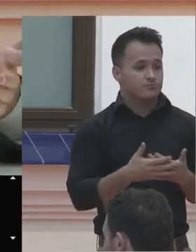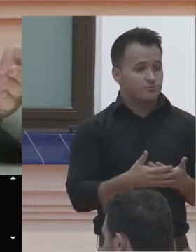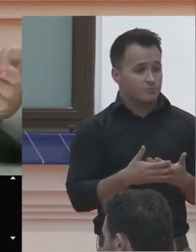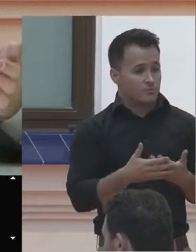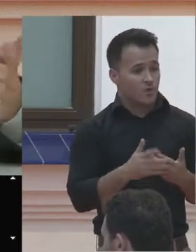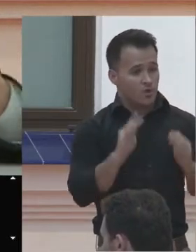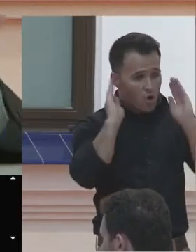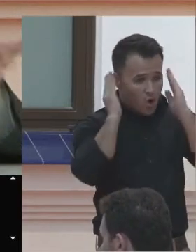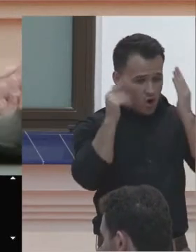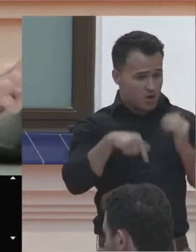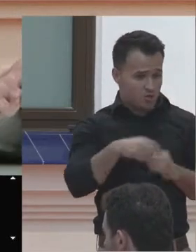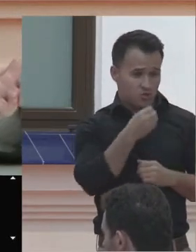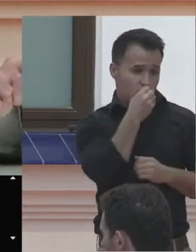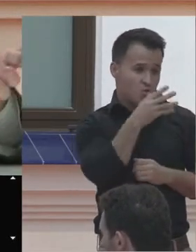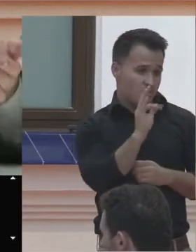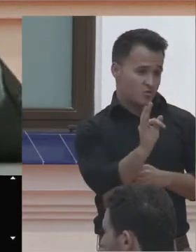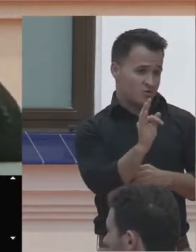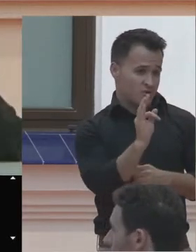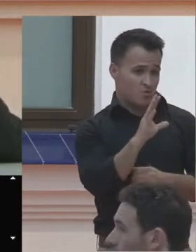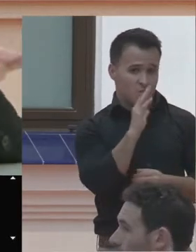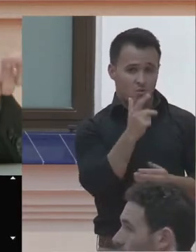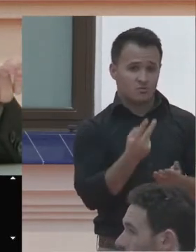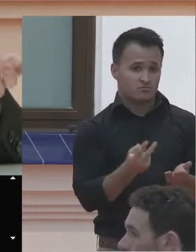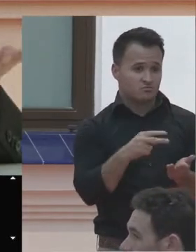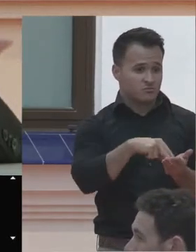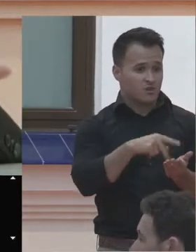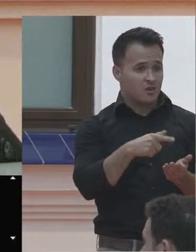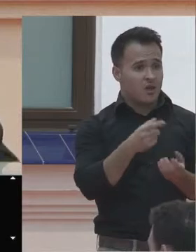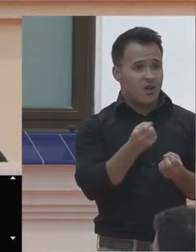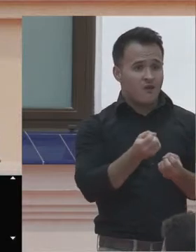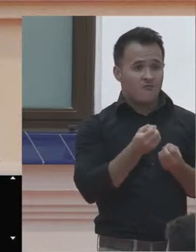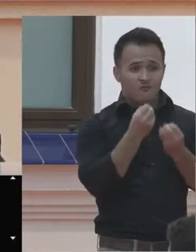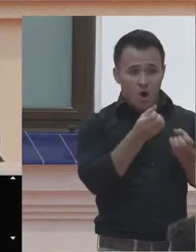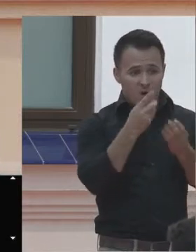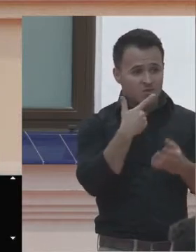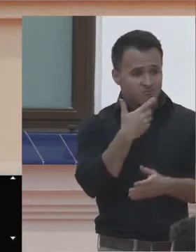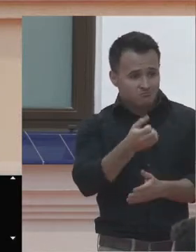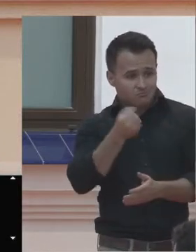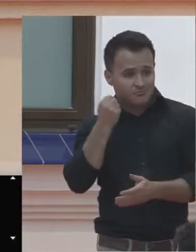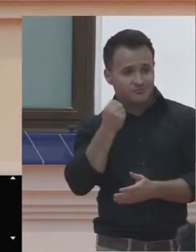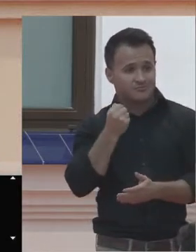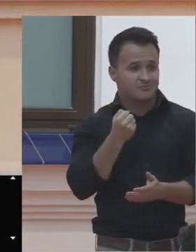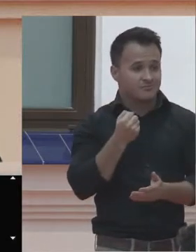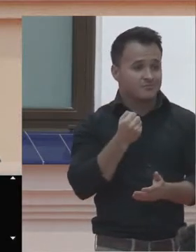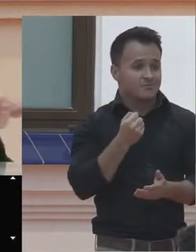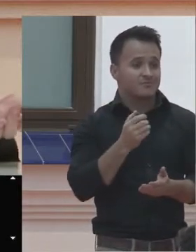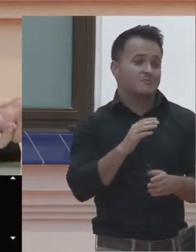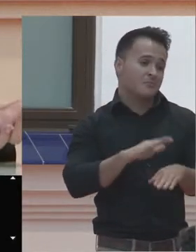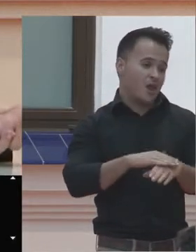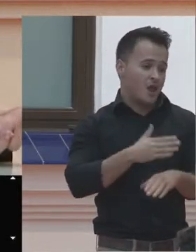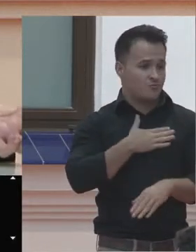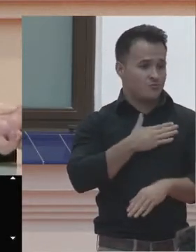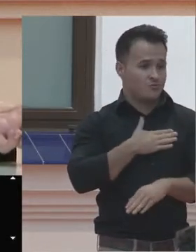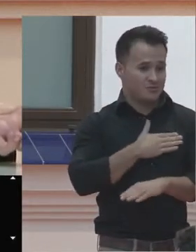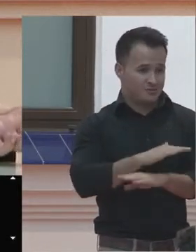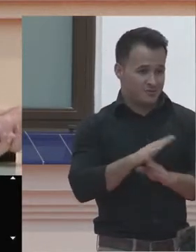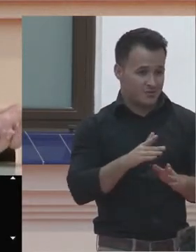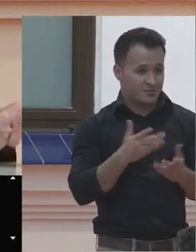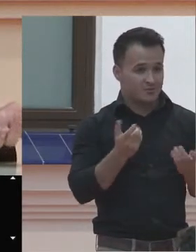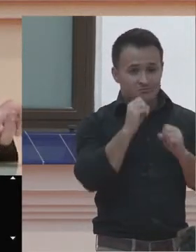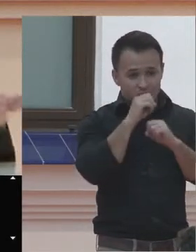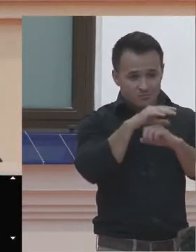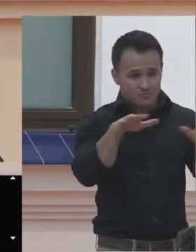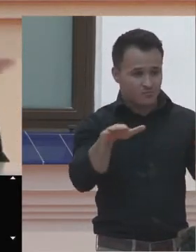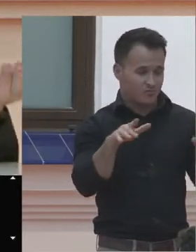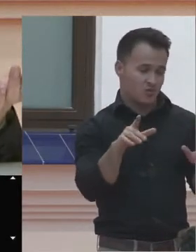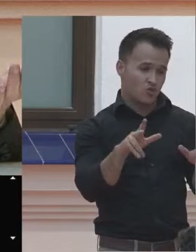levantemos, cada uno de los que estamos aquí, nos guardamos la información en nuestro cajón para decirla en el próximo congreso, con eso no generamos bienestar